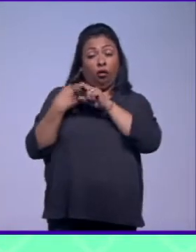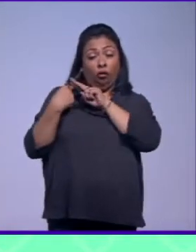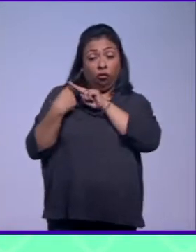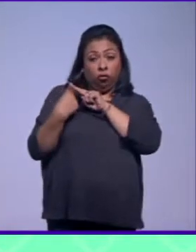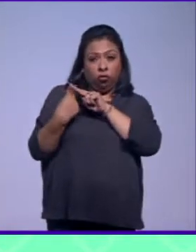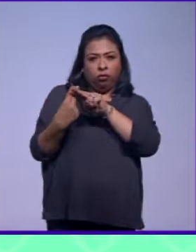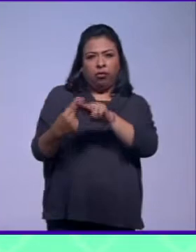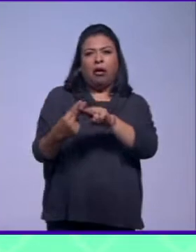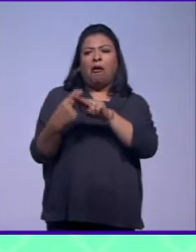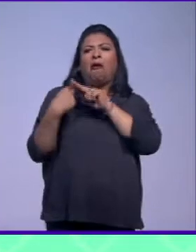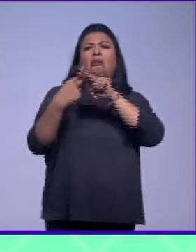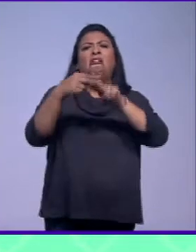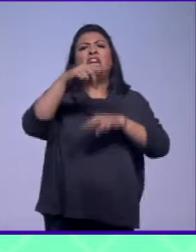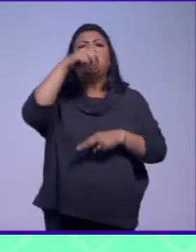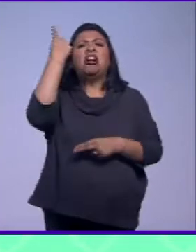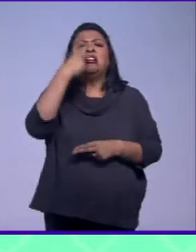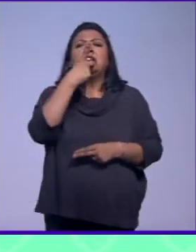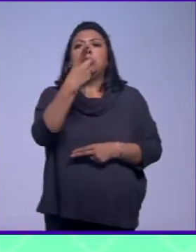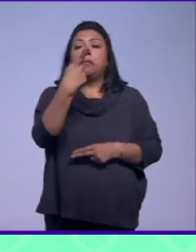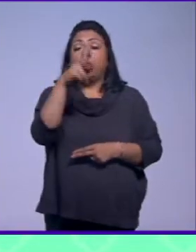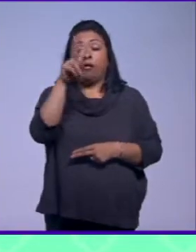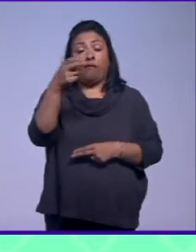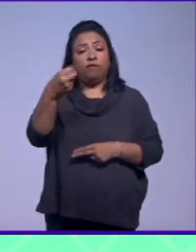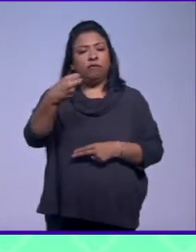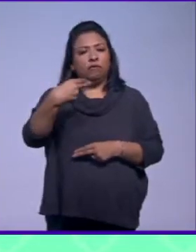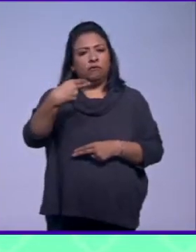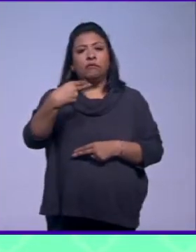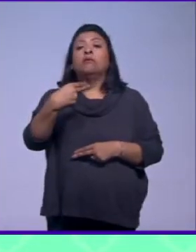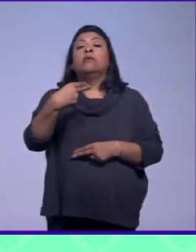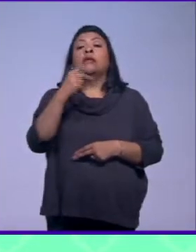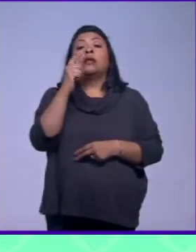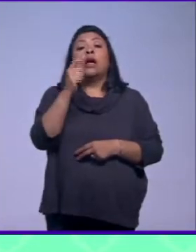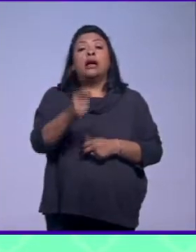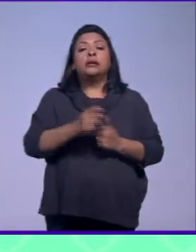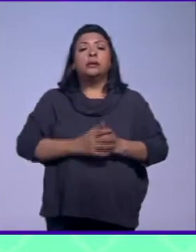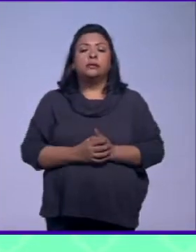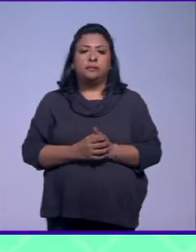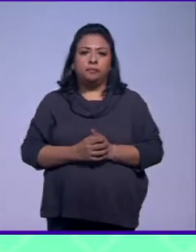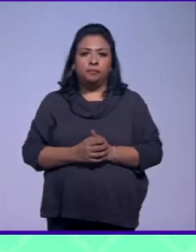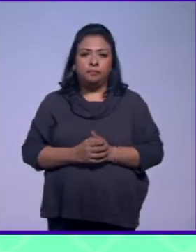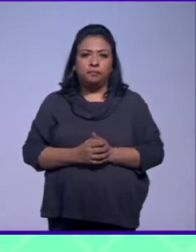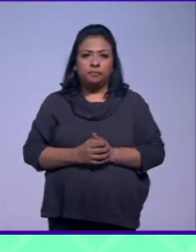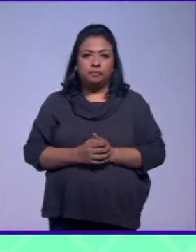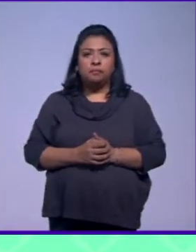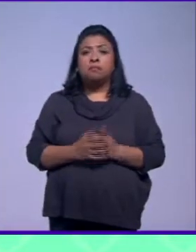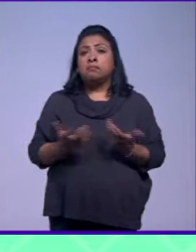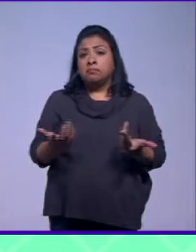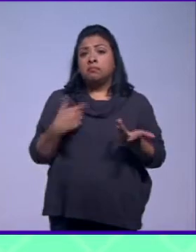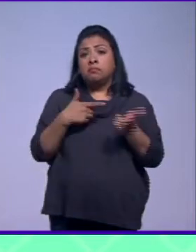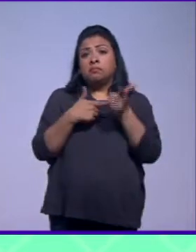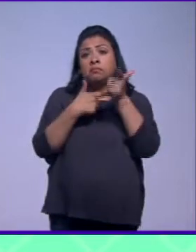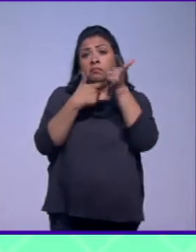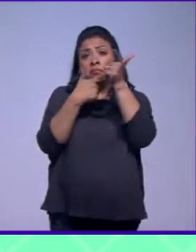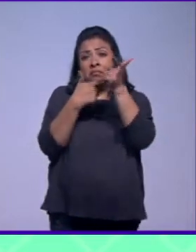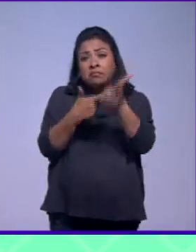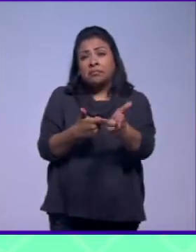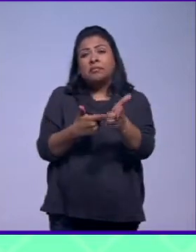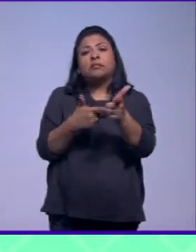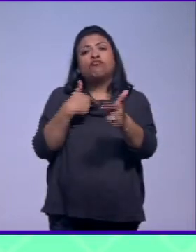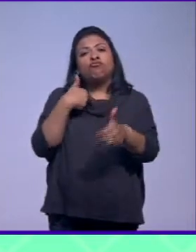pero hemos tenido la fortuna de puedes seguir con esta